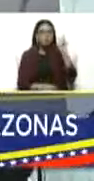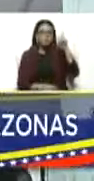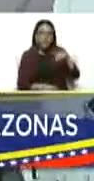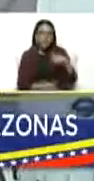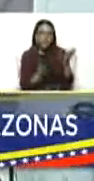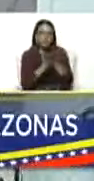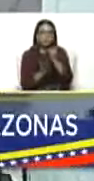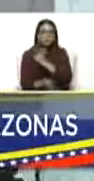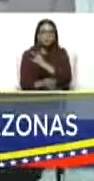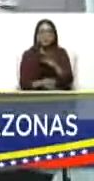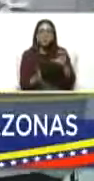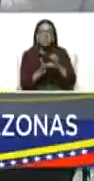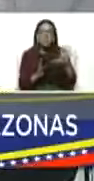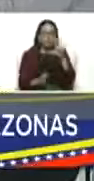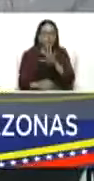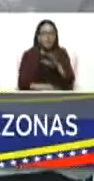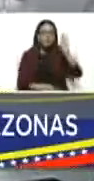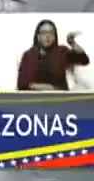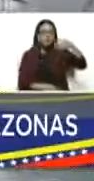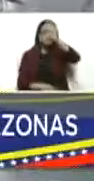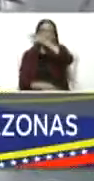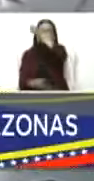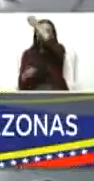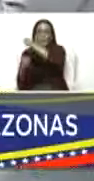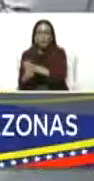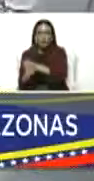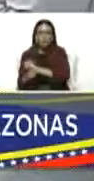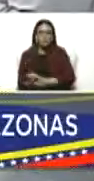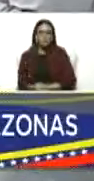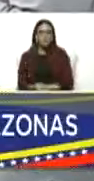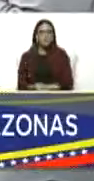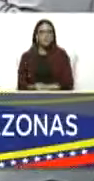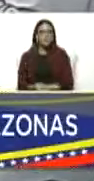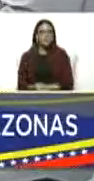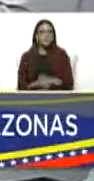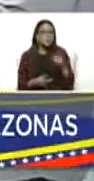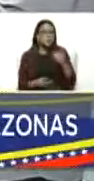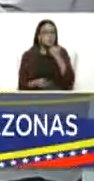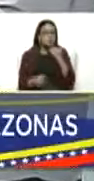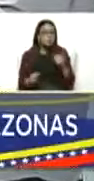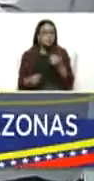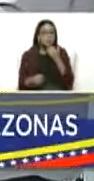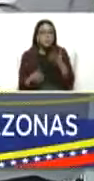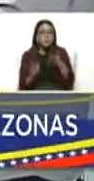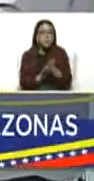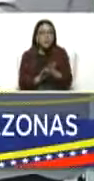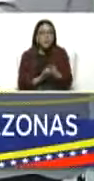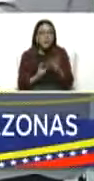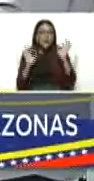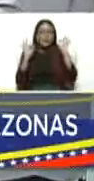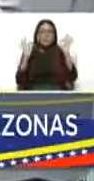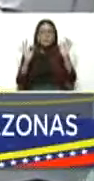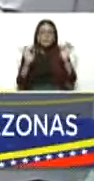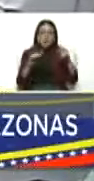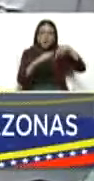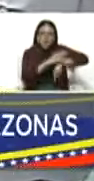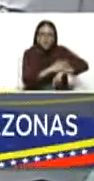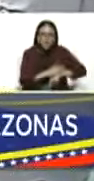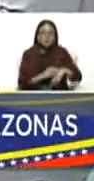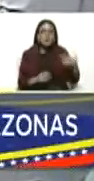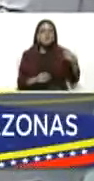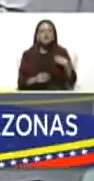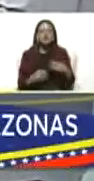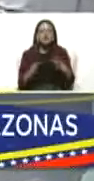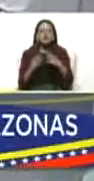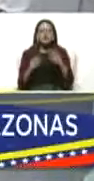sede de San Juan de los Morros. ¿Y luego has hecho especializaciones? Actualmente soy médico residente. Nosotros tenemos un oncólogo